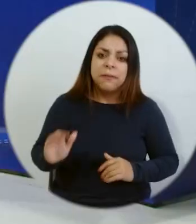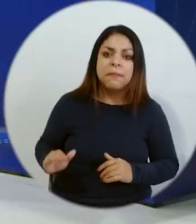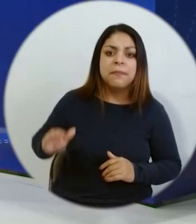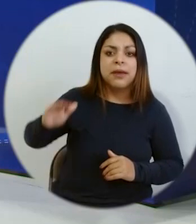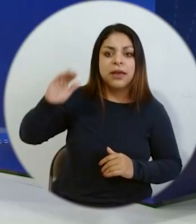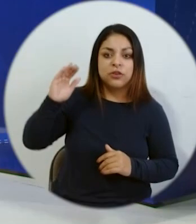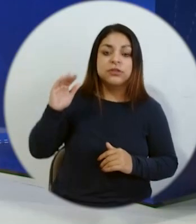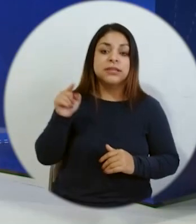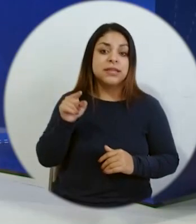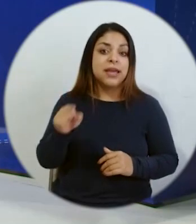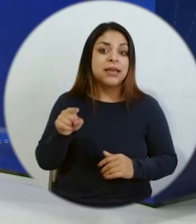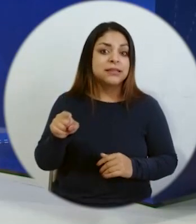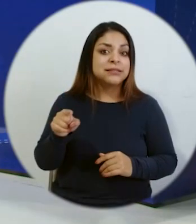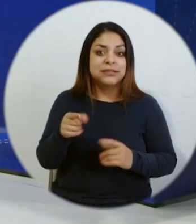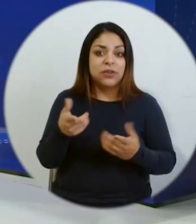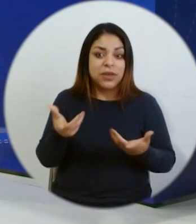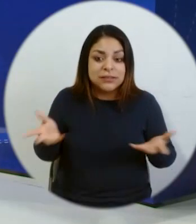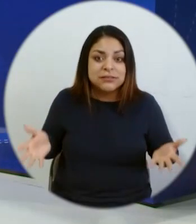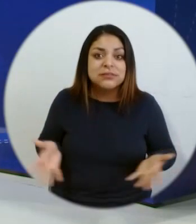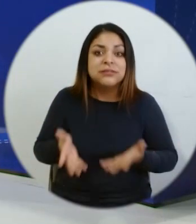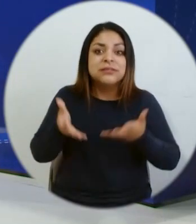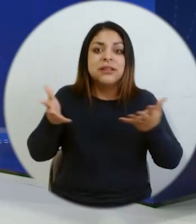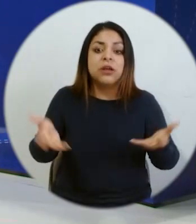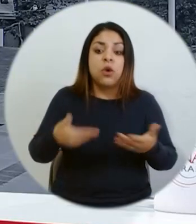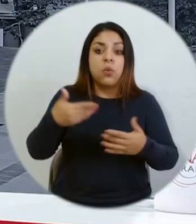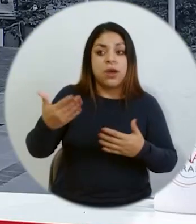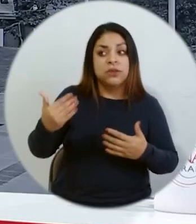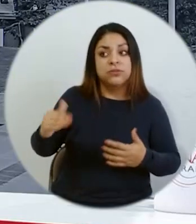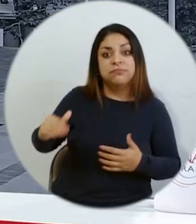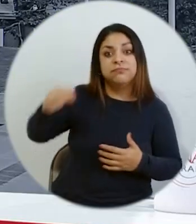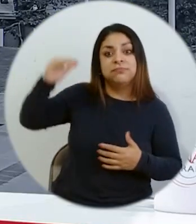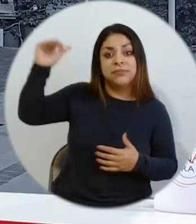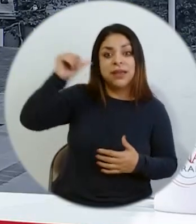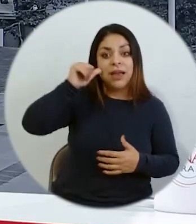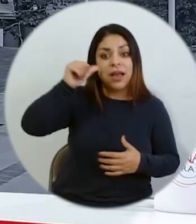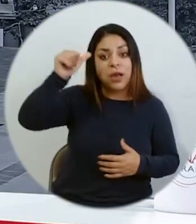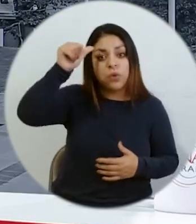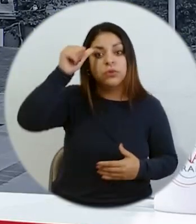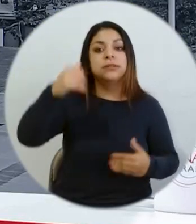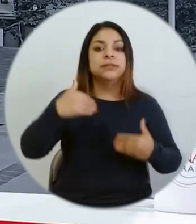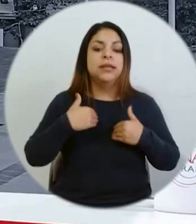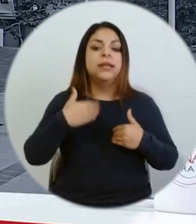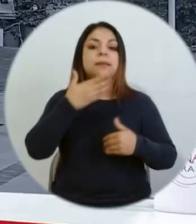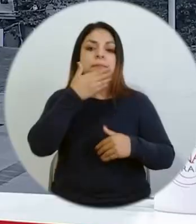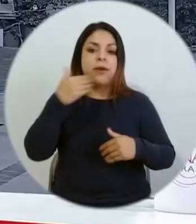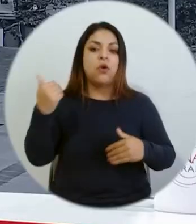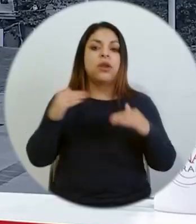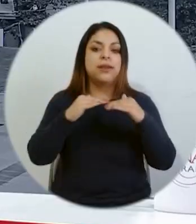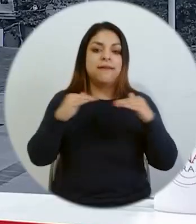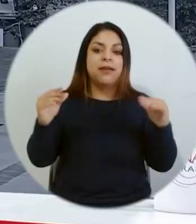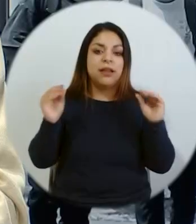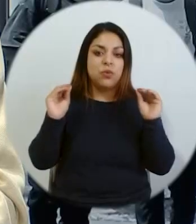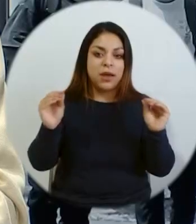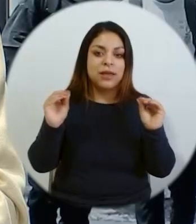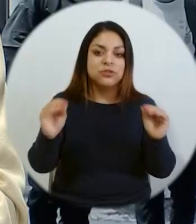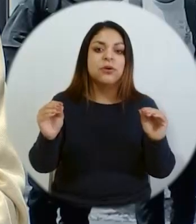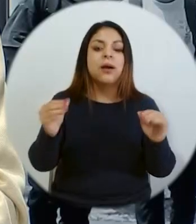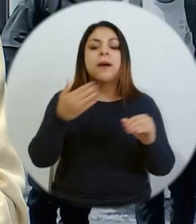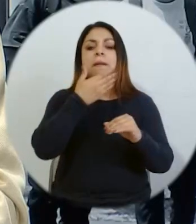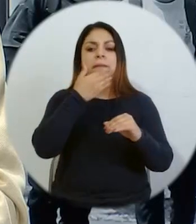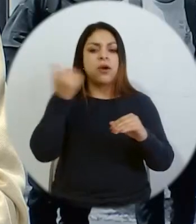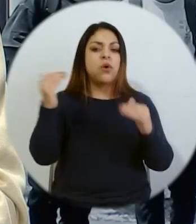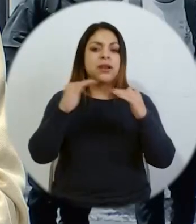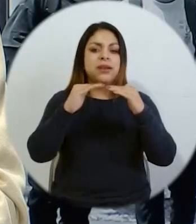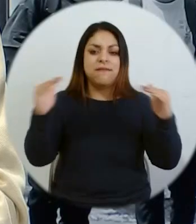que han sido positivamente estimulados desde pequeños, cuando son adultos tienen mejor nivel de educación, tienen mejor